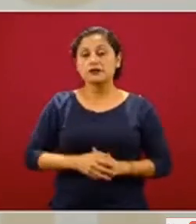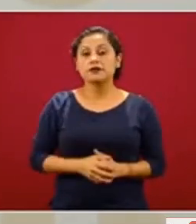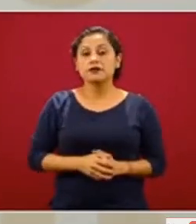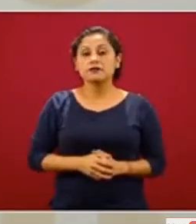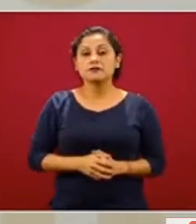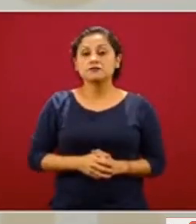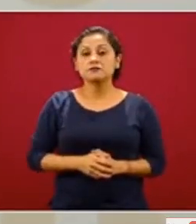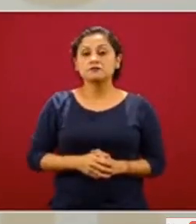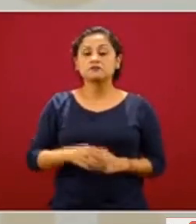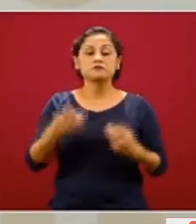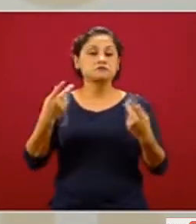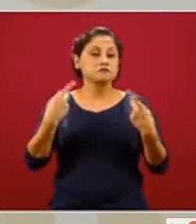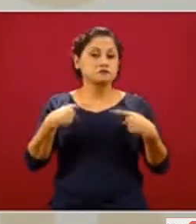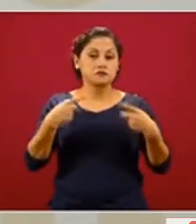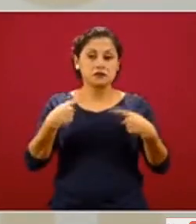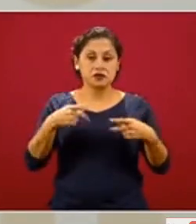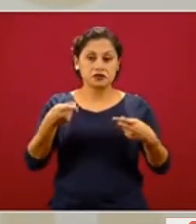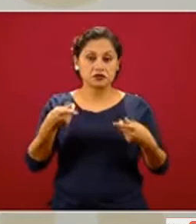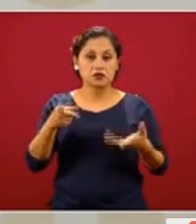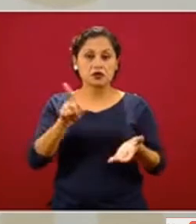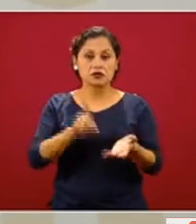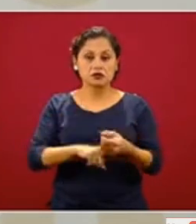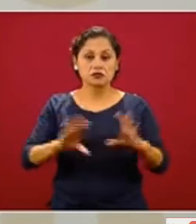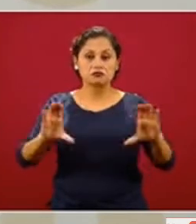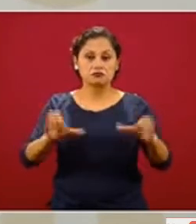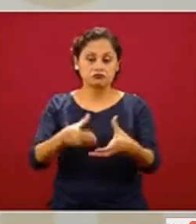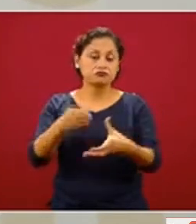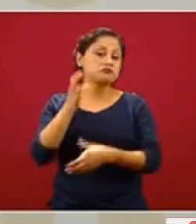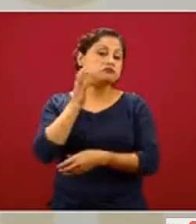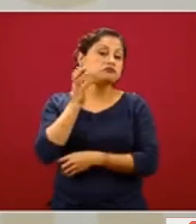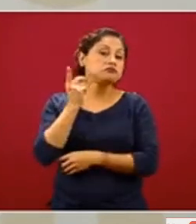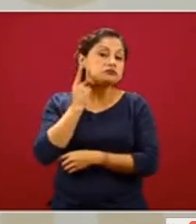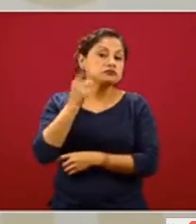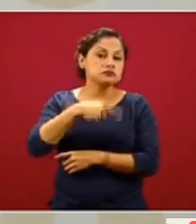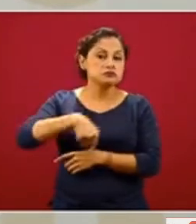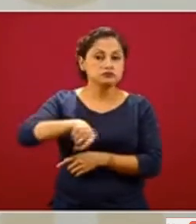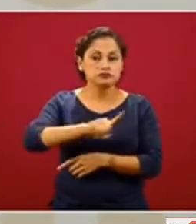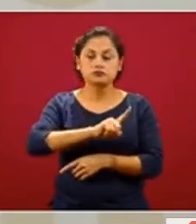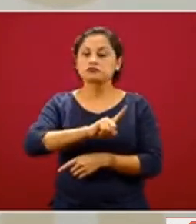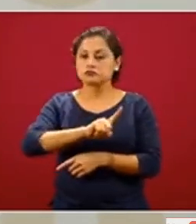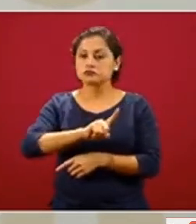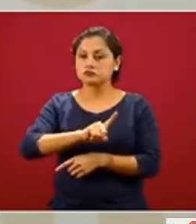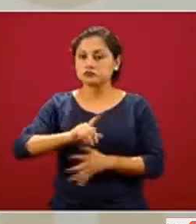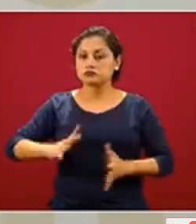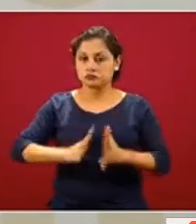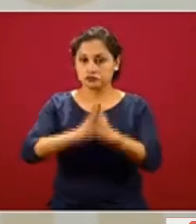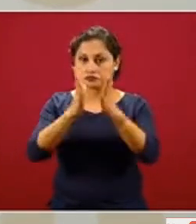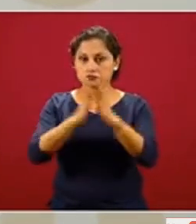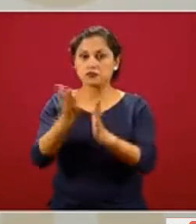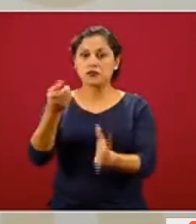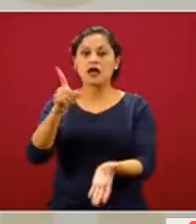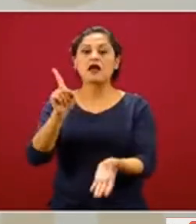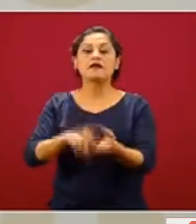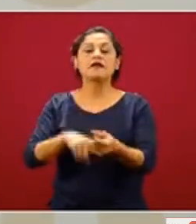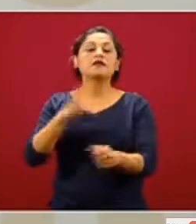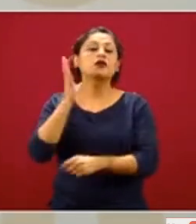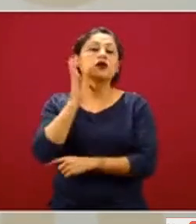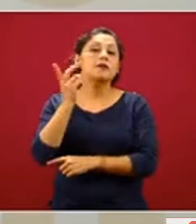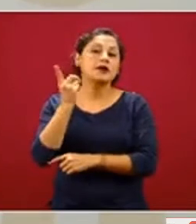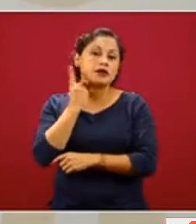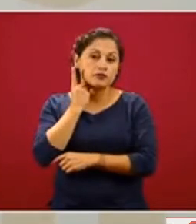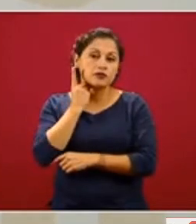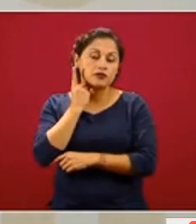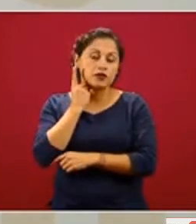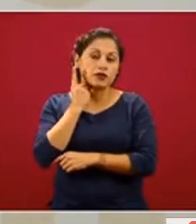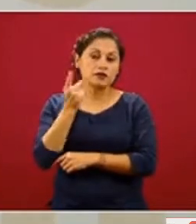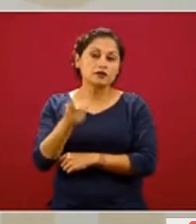participaron los miembros de estas entidades dentro de la Cámara de Diputados y otros